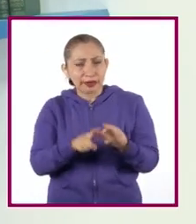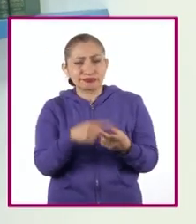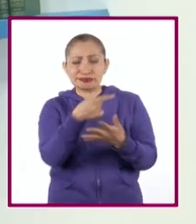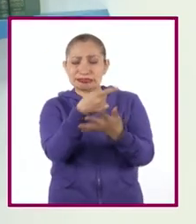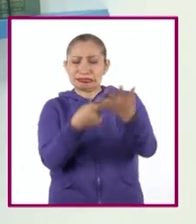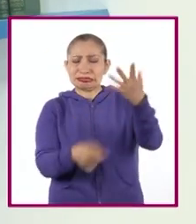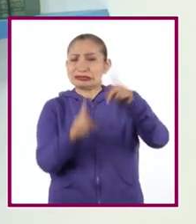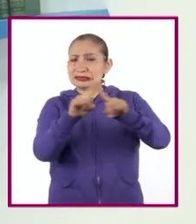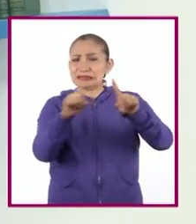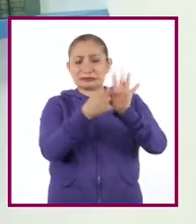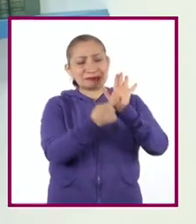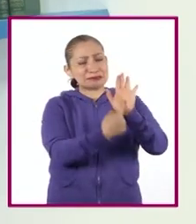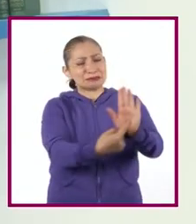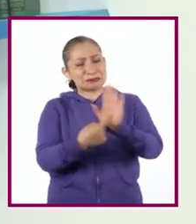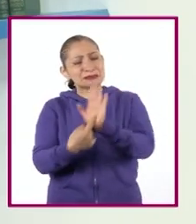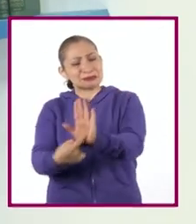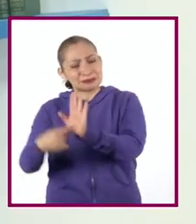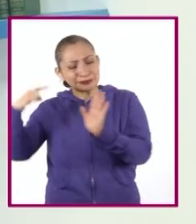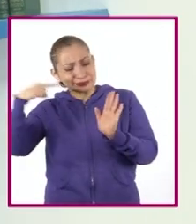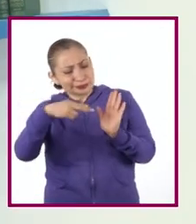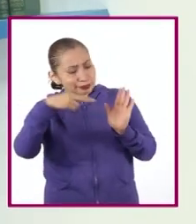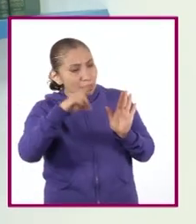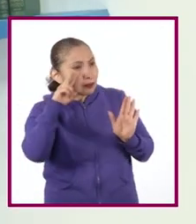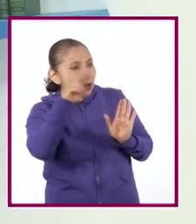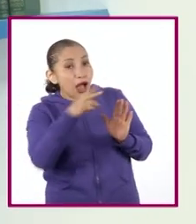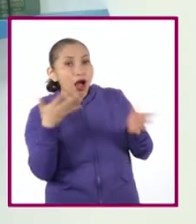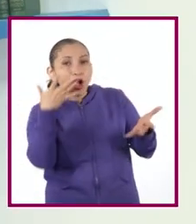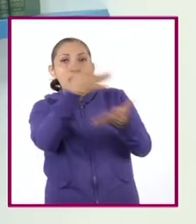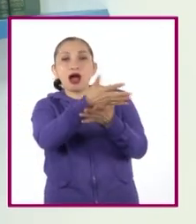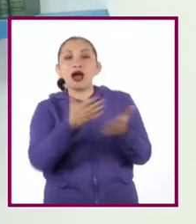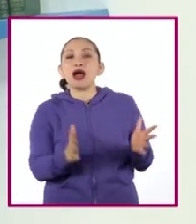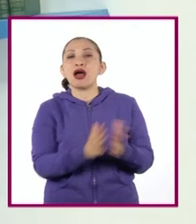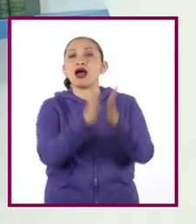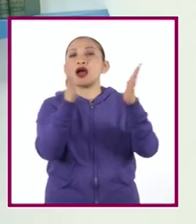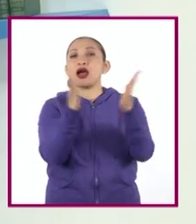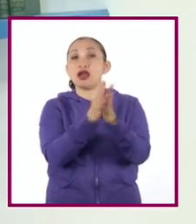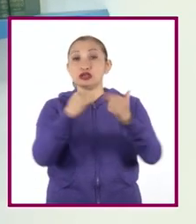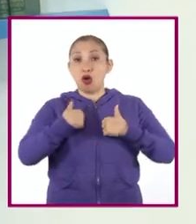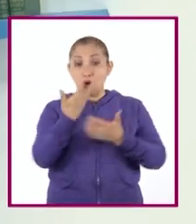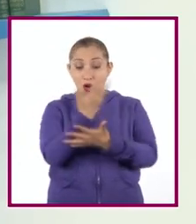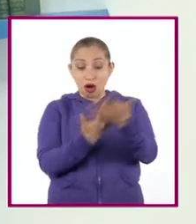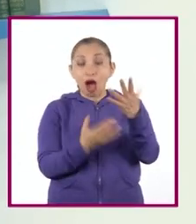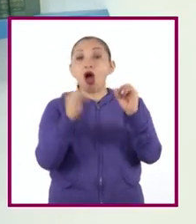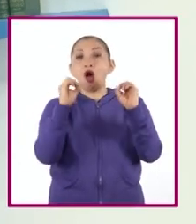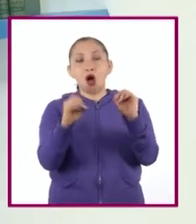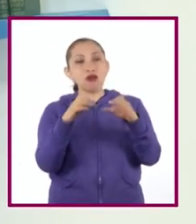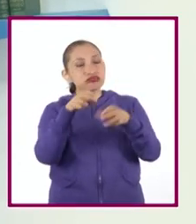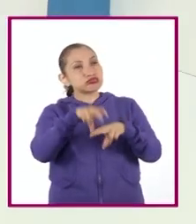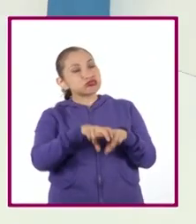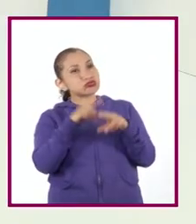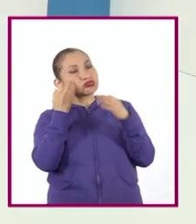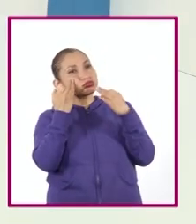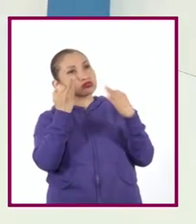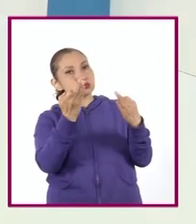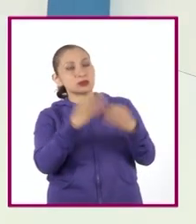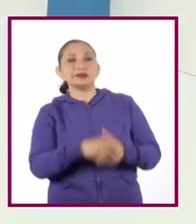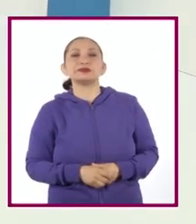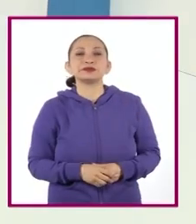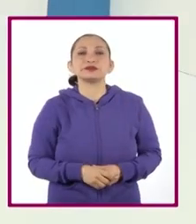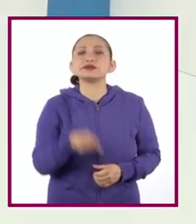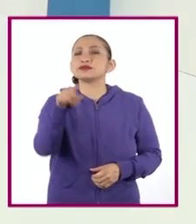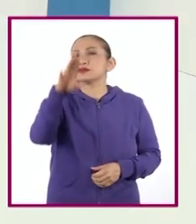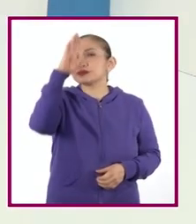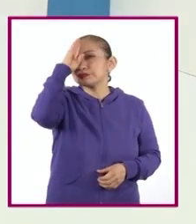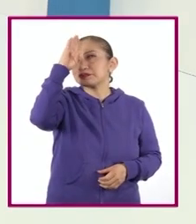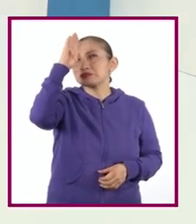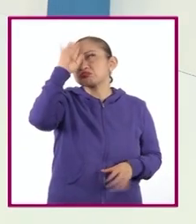demás manifestaciones en las que podemos participar como actores o receptores. Piensen